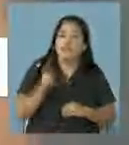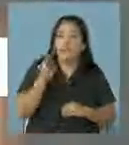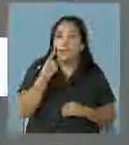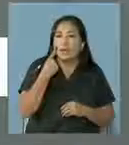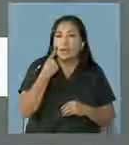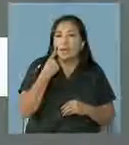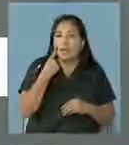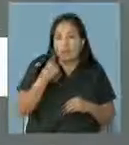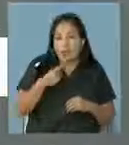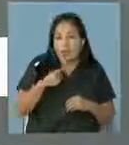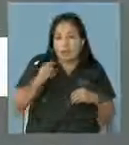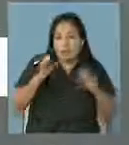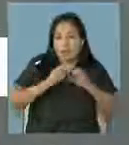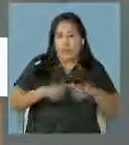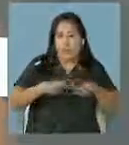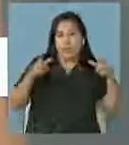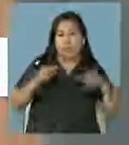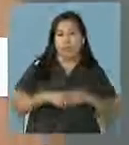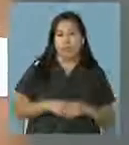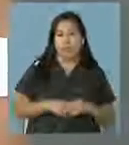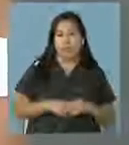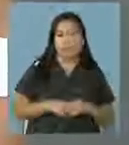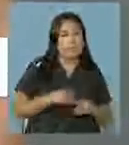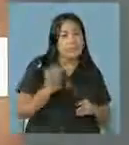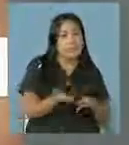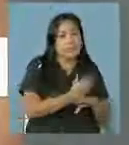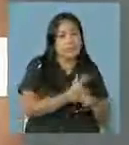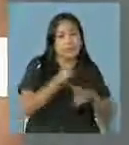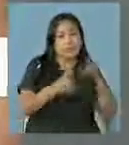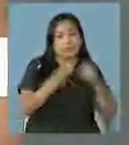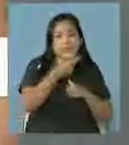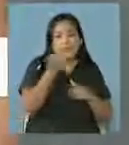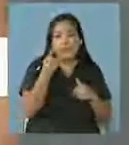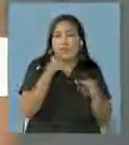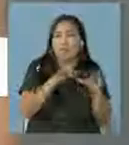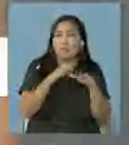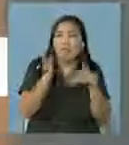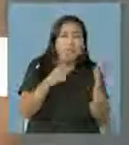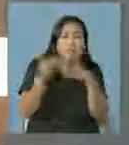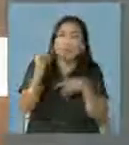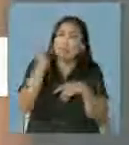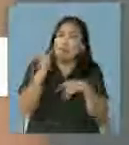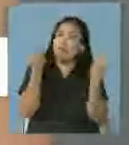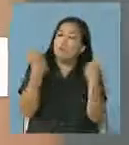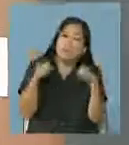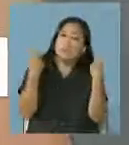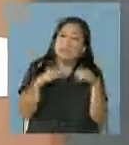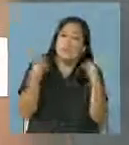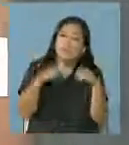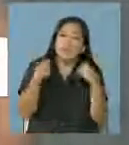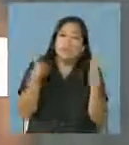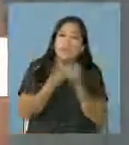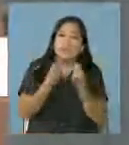con tranquilidad y con muchas ganas de seguir creciendo recién nos decía García que ha sido una semana que no se ha hablado mucho que se ha entrenado más que